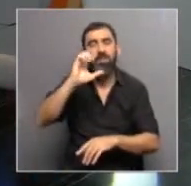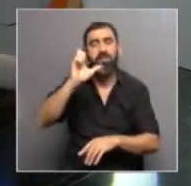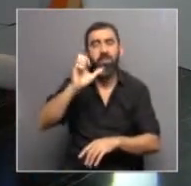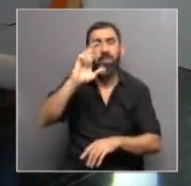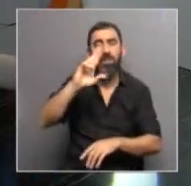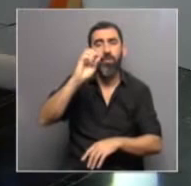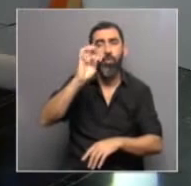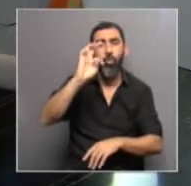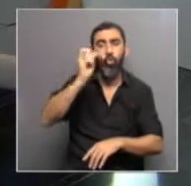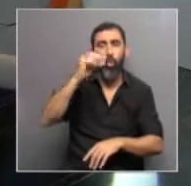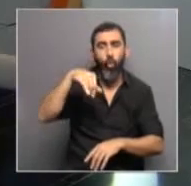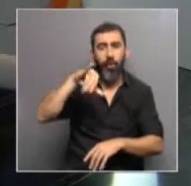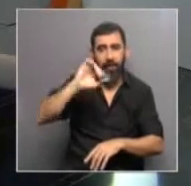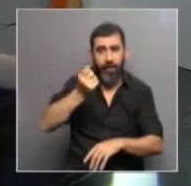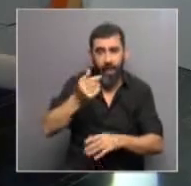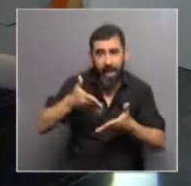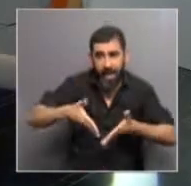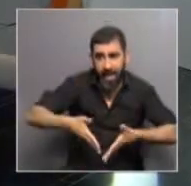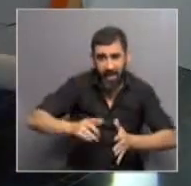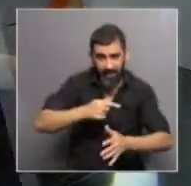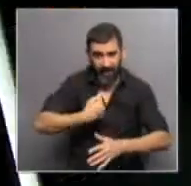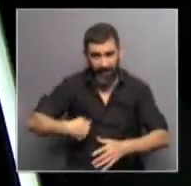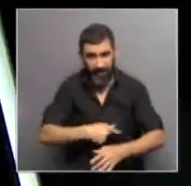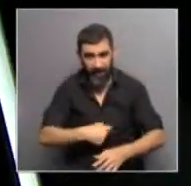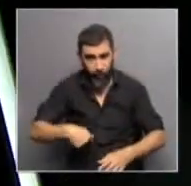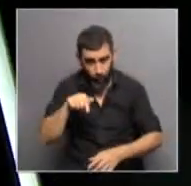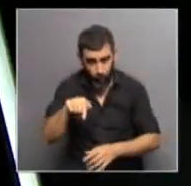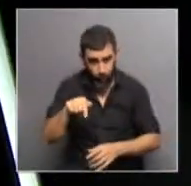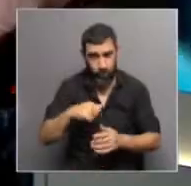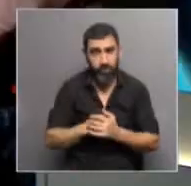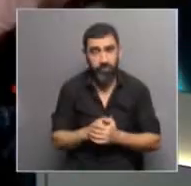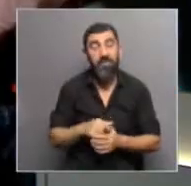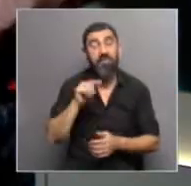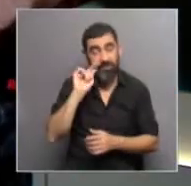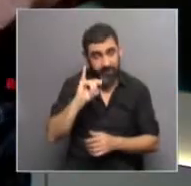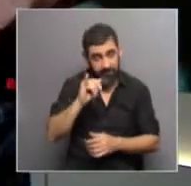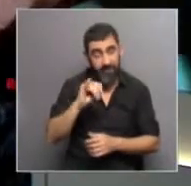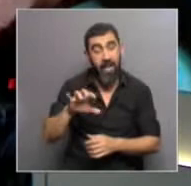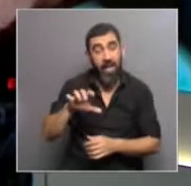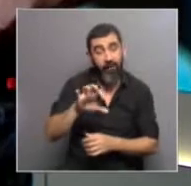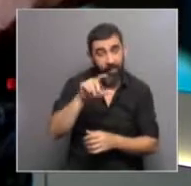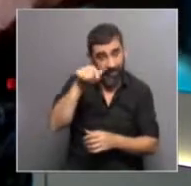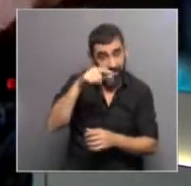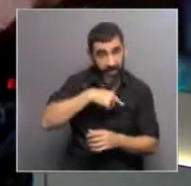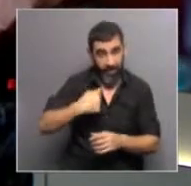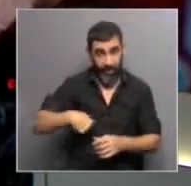se genera en el intestino? Sí, las bacterias que tenemos en la microbiota